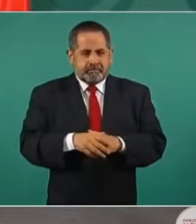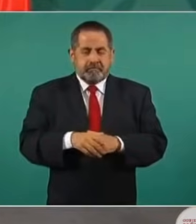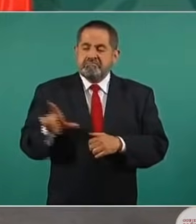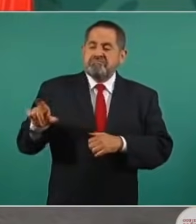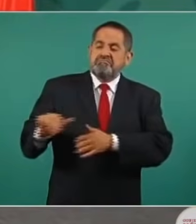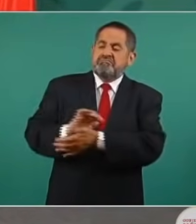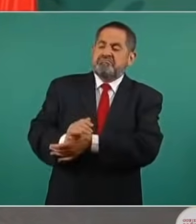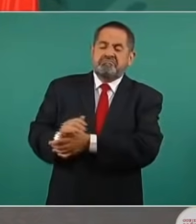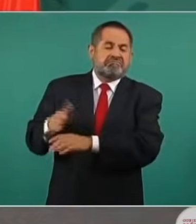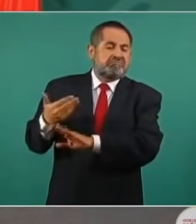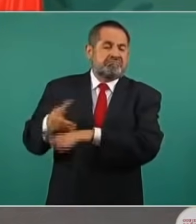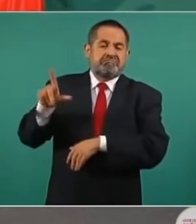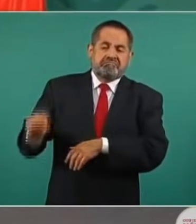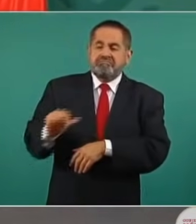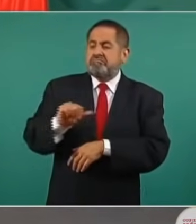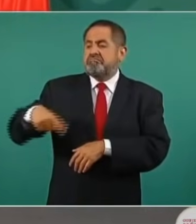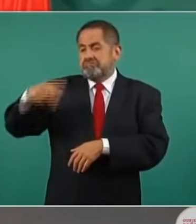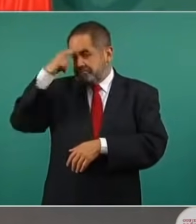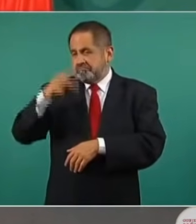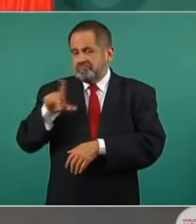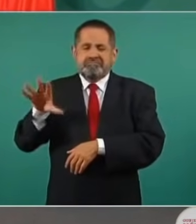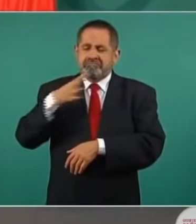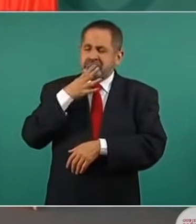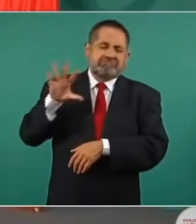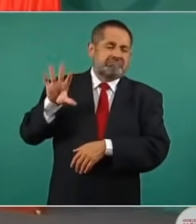humillando al pueblo de México.